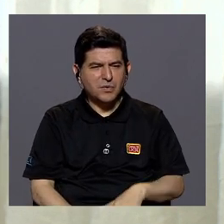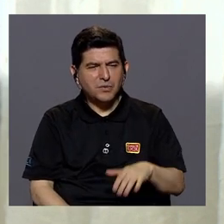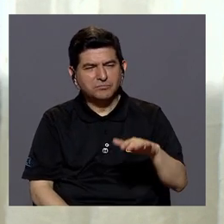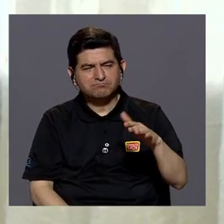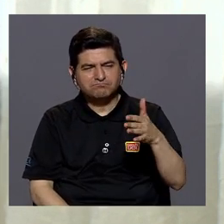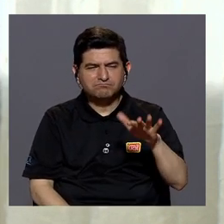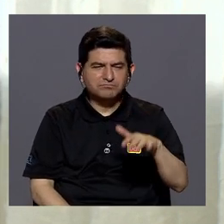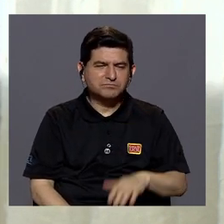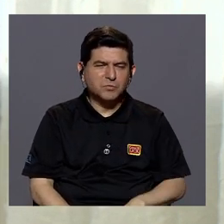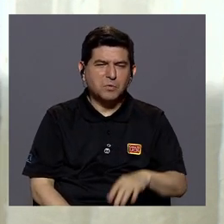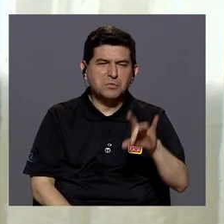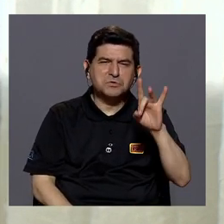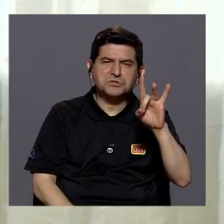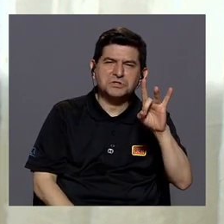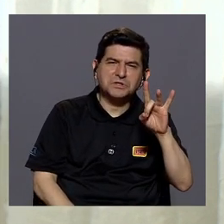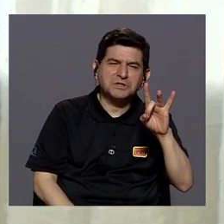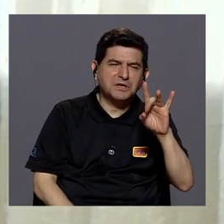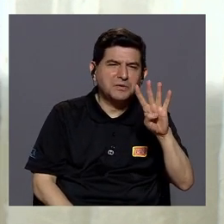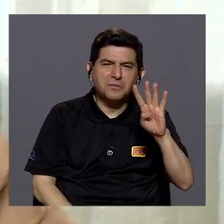84.